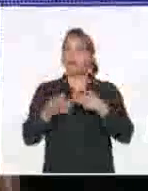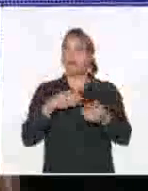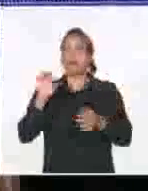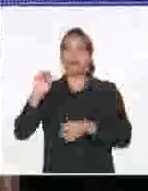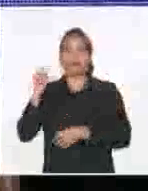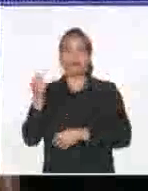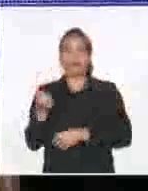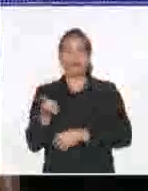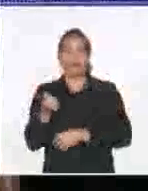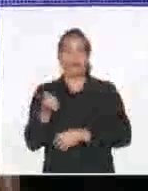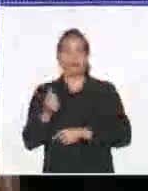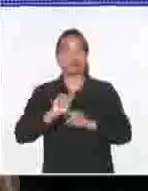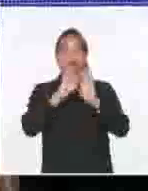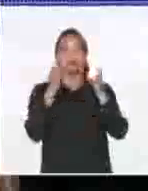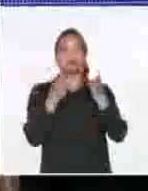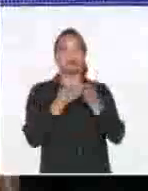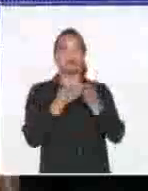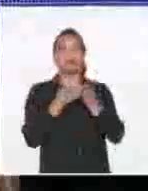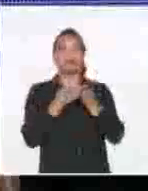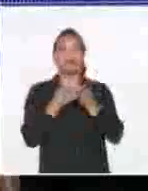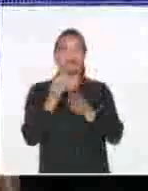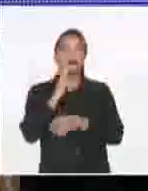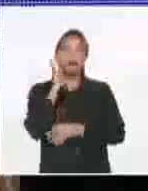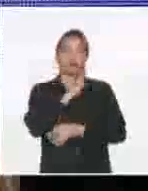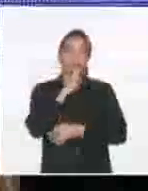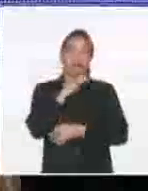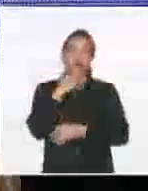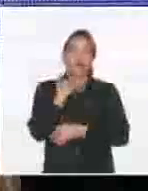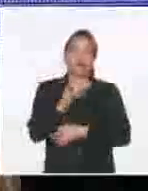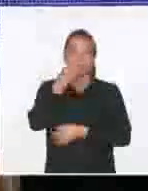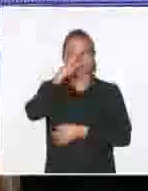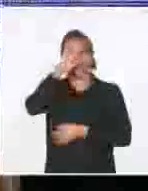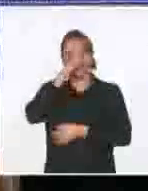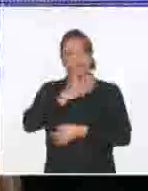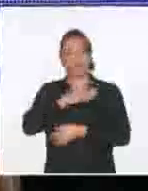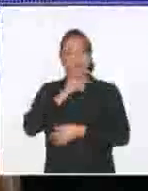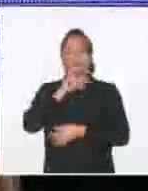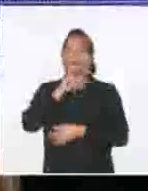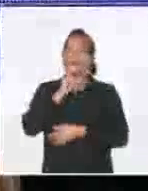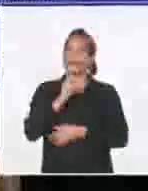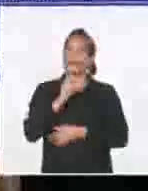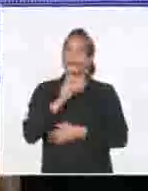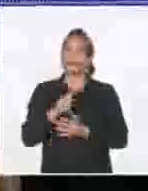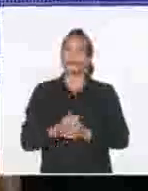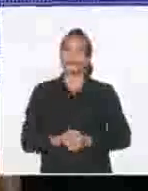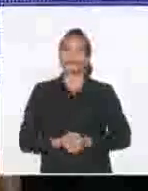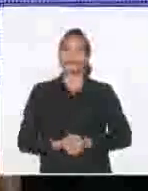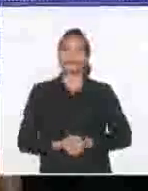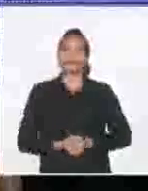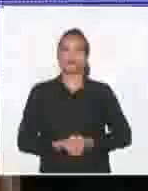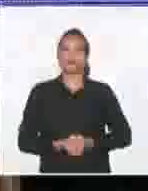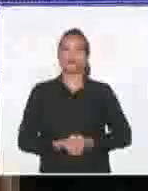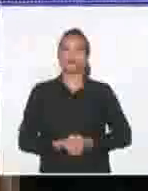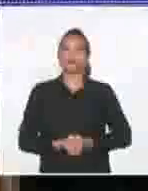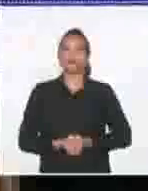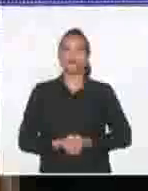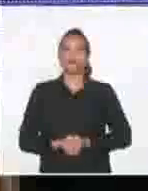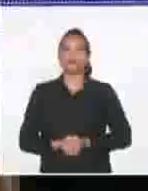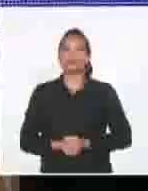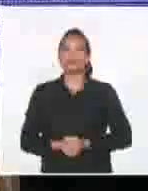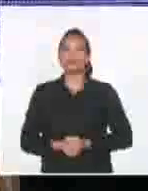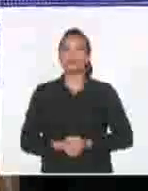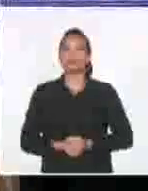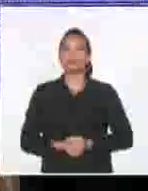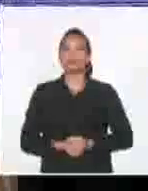mundo, pero para una economía como la nuestra tienen un peso extraordinario. Igual que uno no